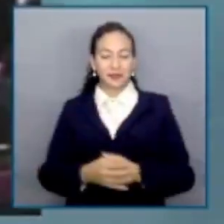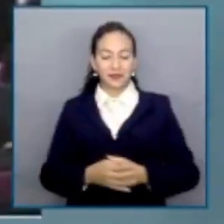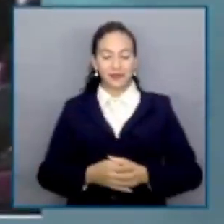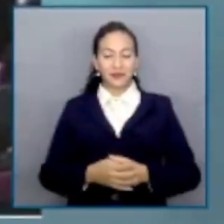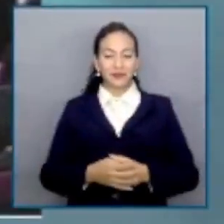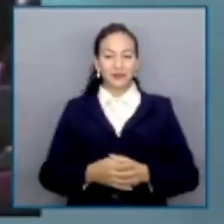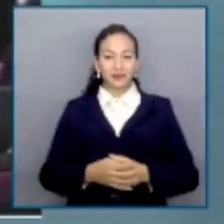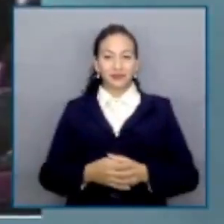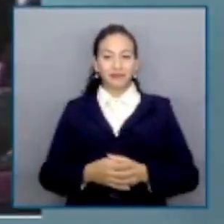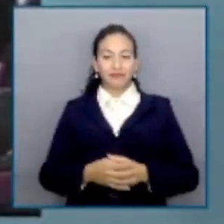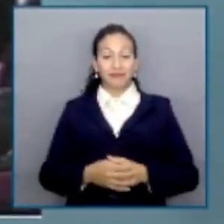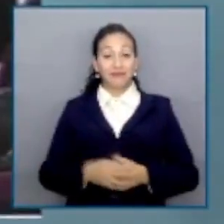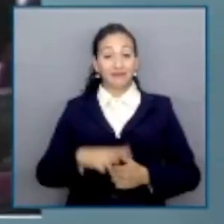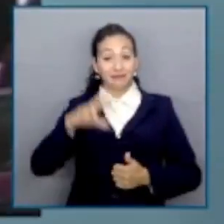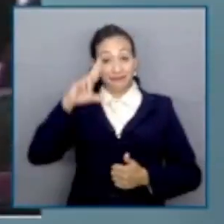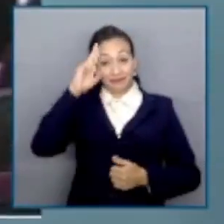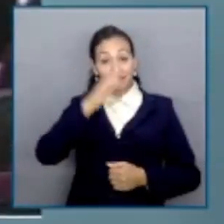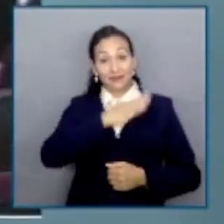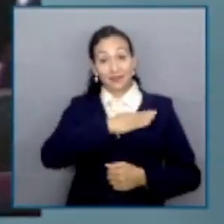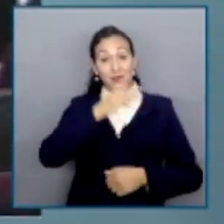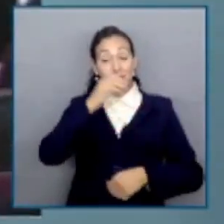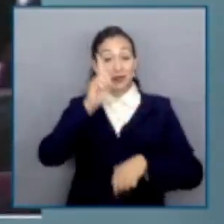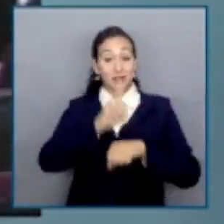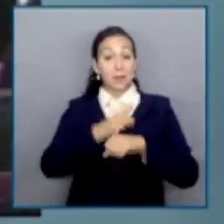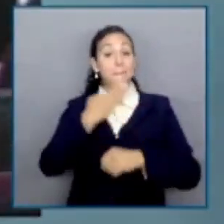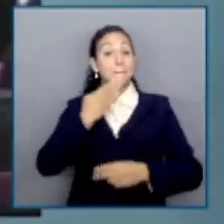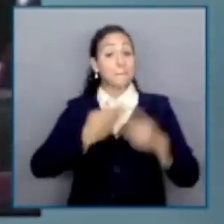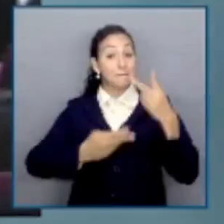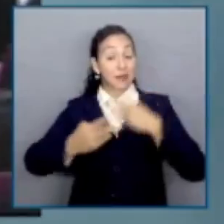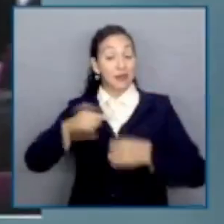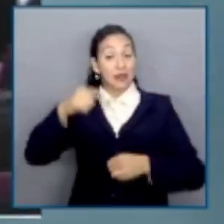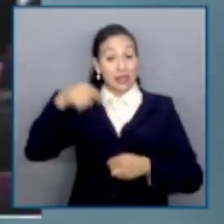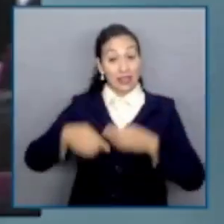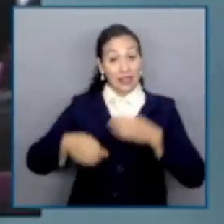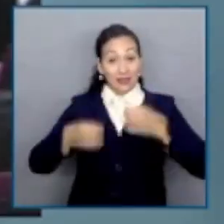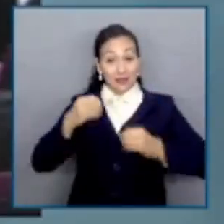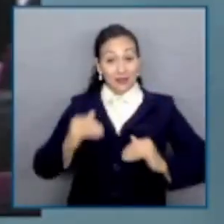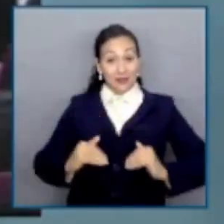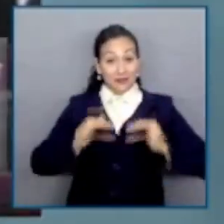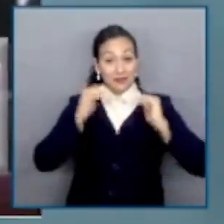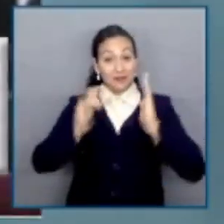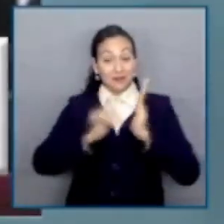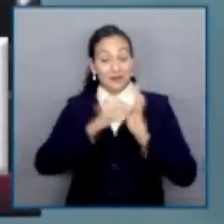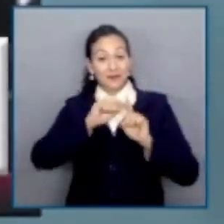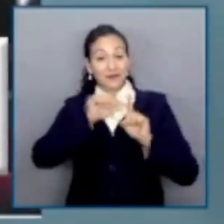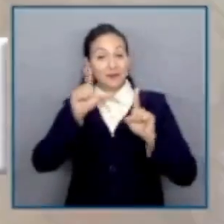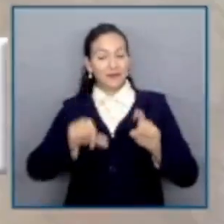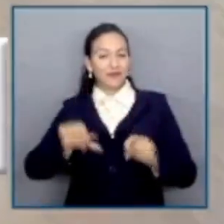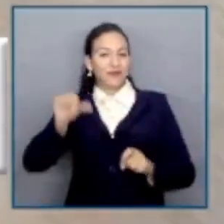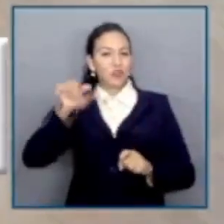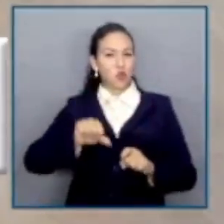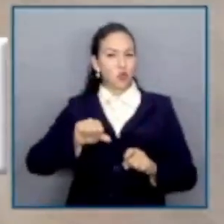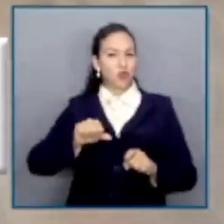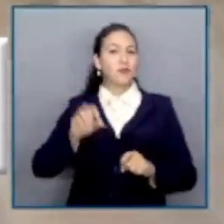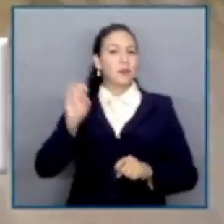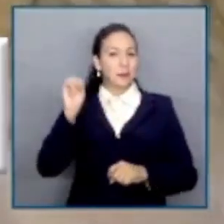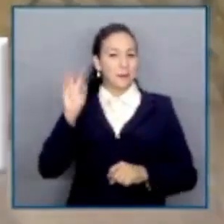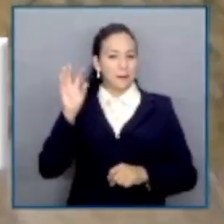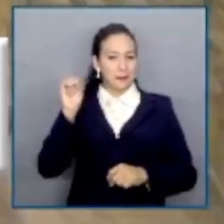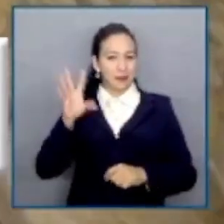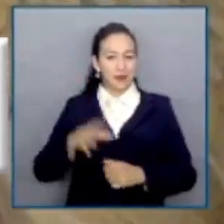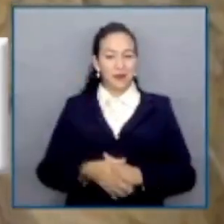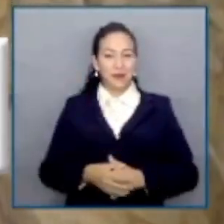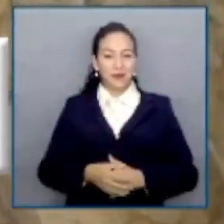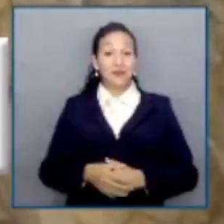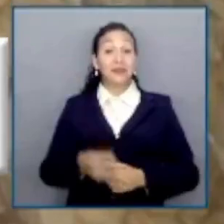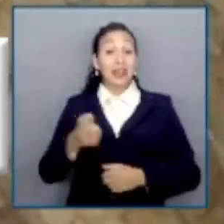Buenos días, sean bienvenidos a la Suprema Corte de Justicia de la Nación, a este programa El Pleno en Vivo. Así comenzó